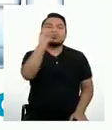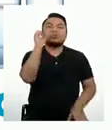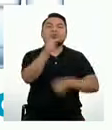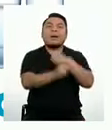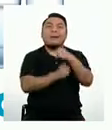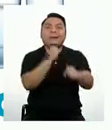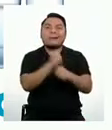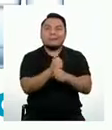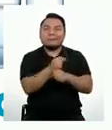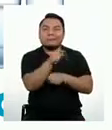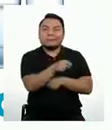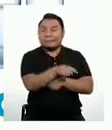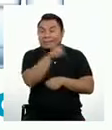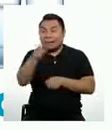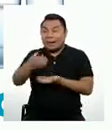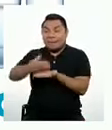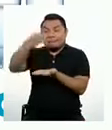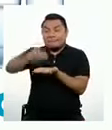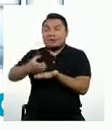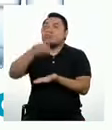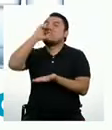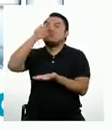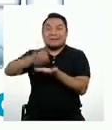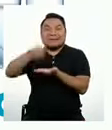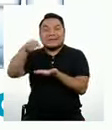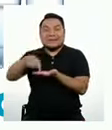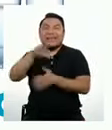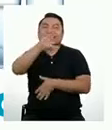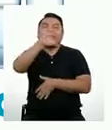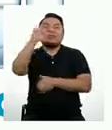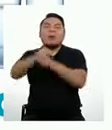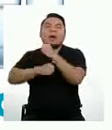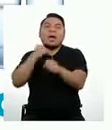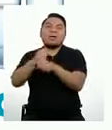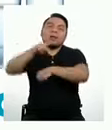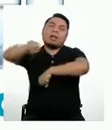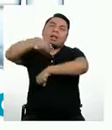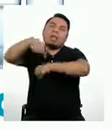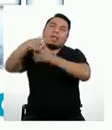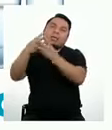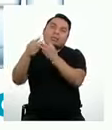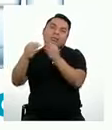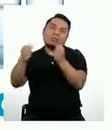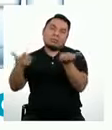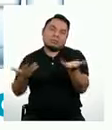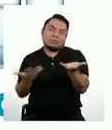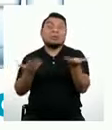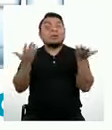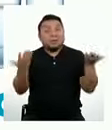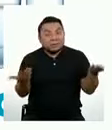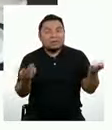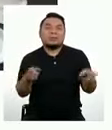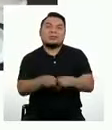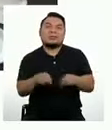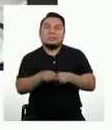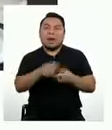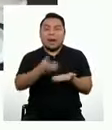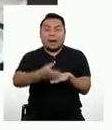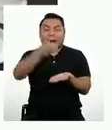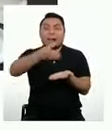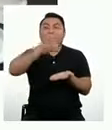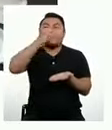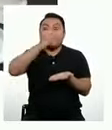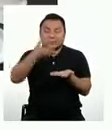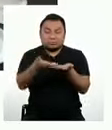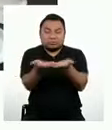400 años. Las botellas de plástico en 500 años. Y algo muy serio, los vasos